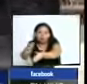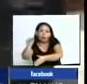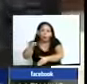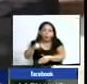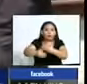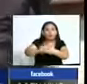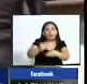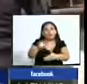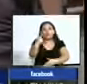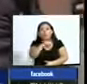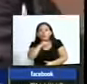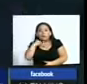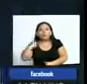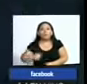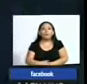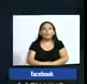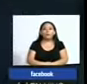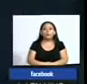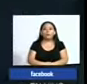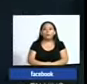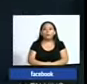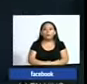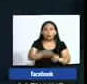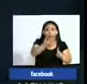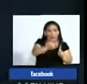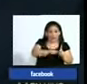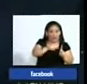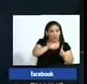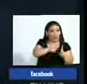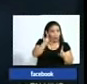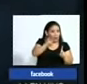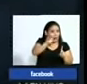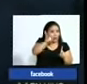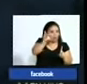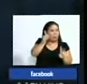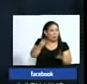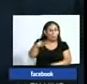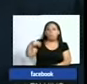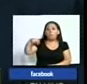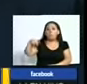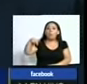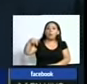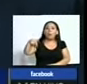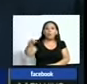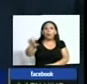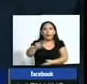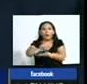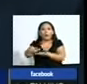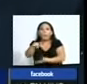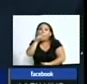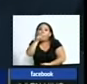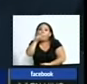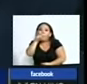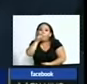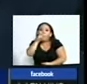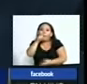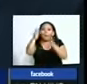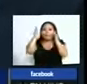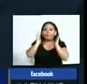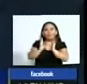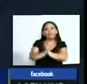agravado en grado de tentativa. La víctima se desplazaba a la altura del colegio de las Hermanas Omascas.